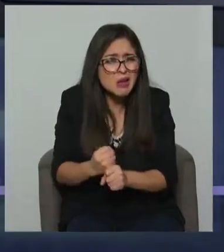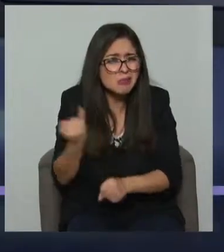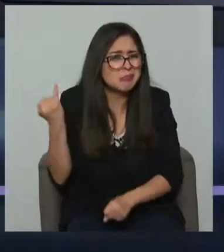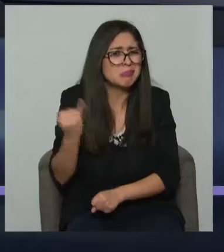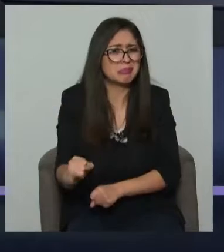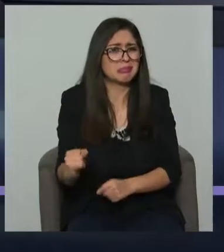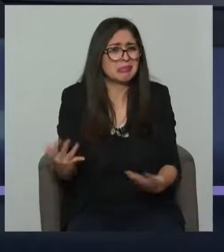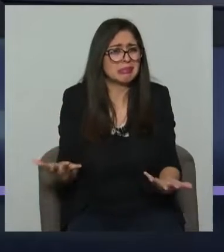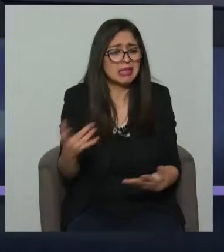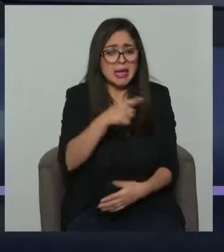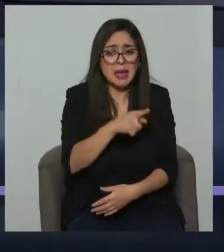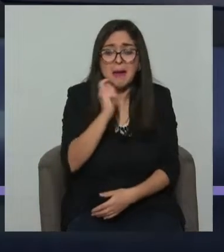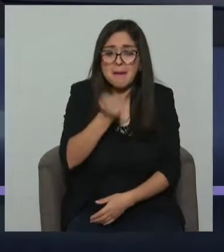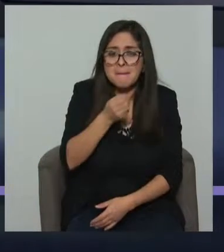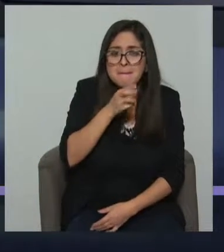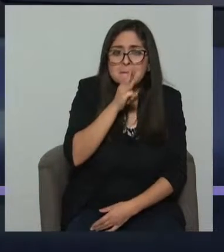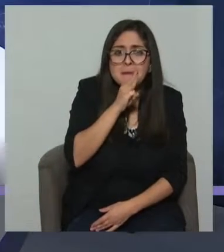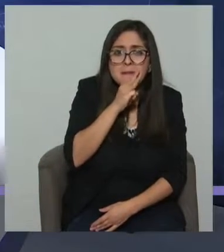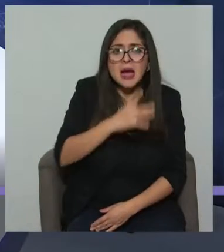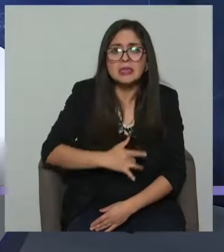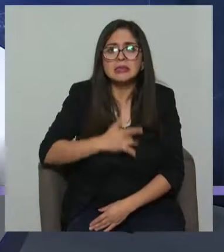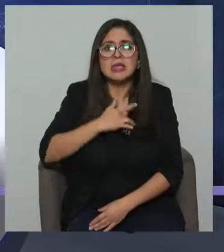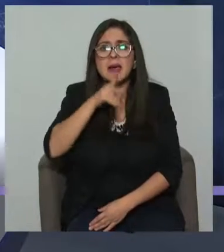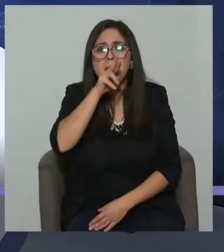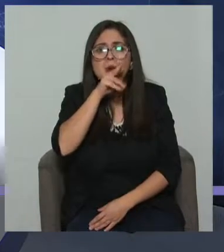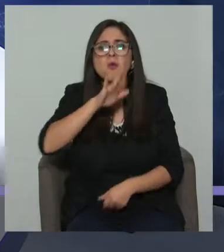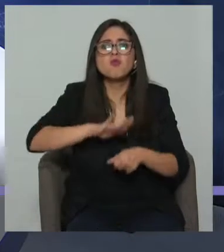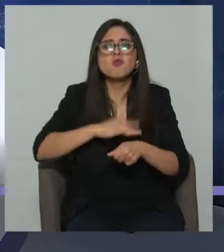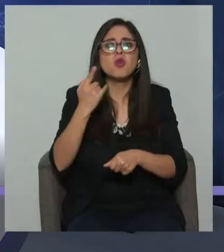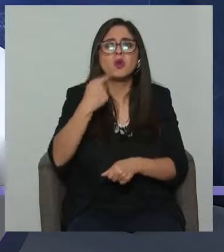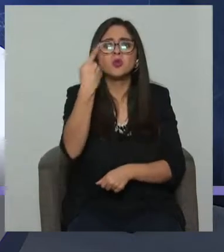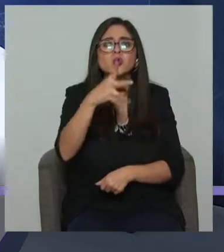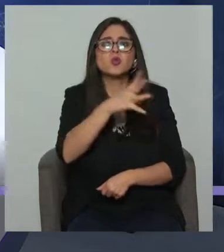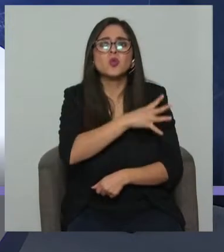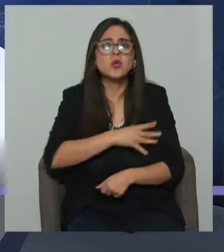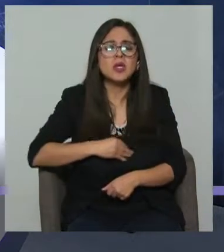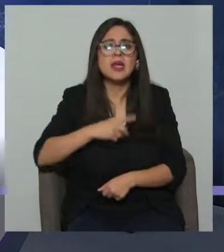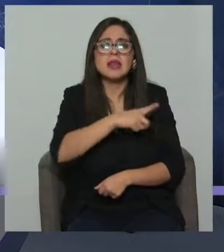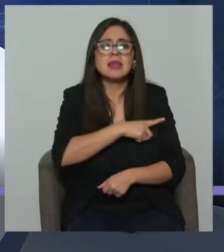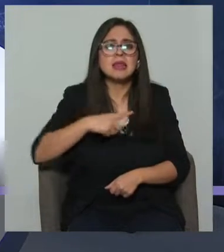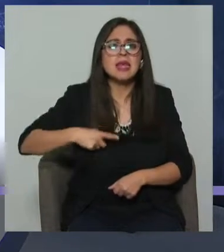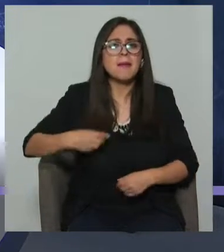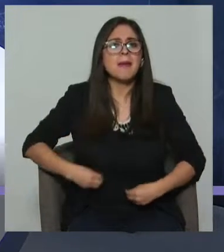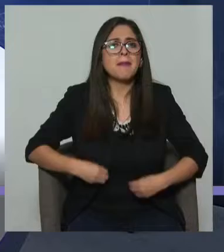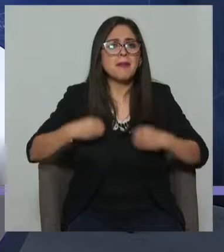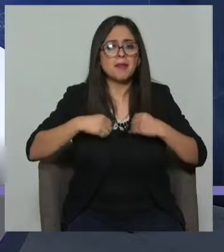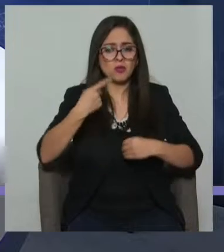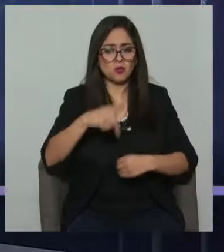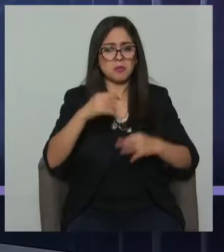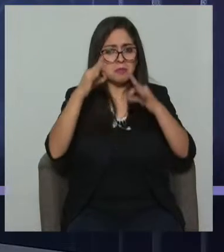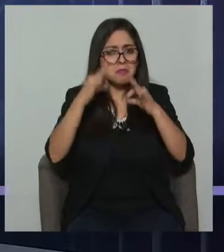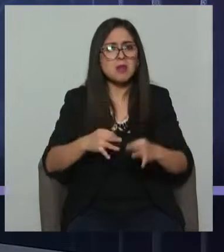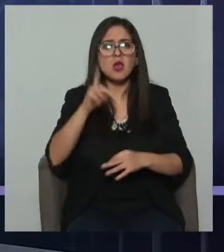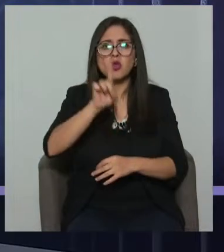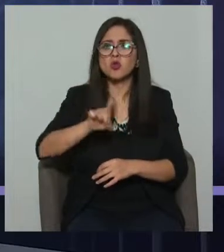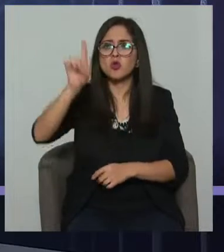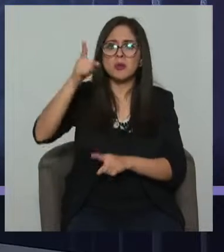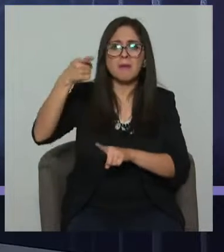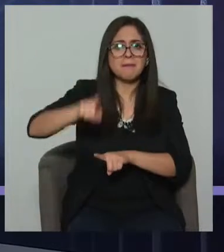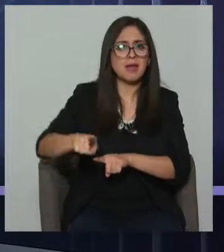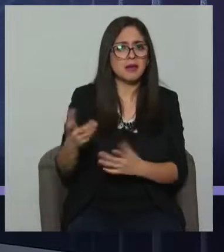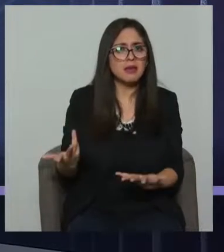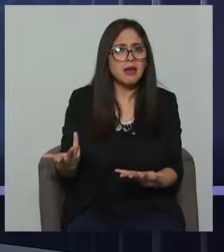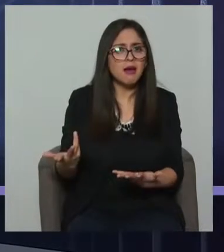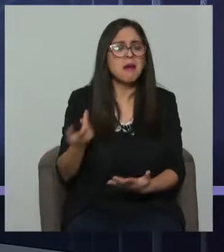está mortificadísima porque su hijo viva la vida tal cual Dios manda. De verdad que es impresionante la cantidad